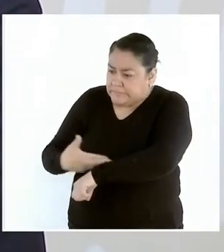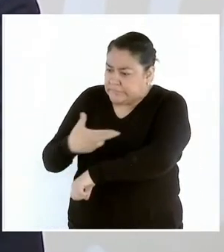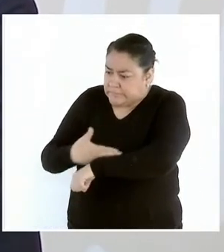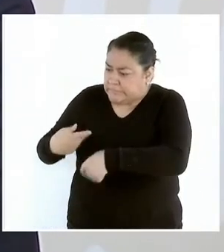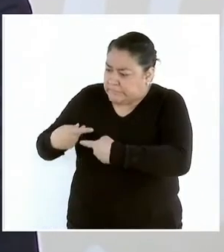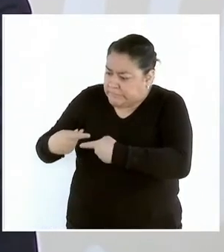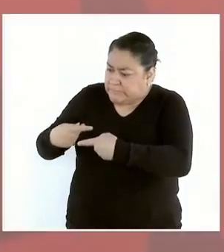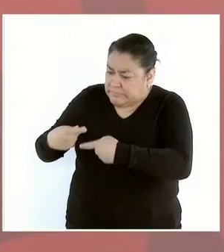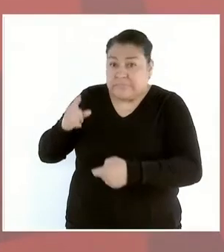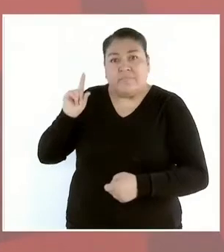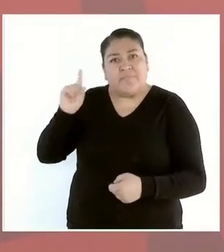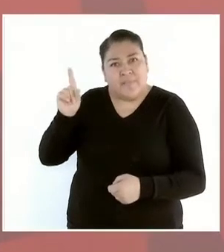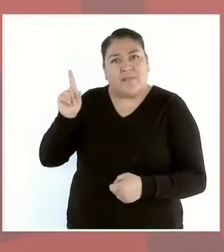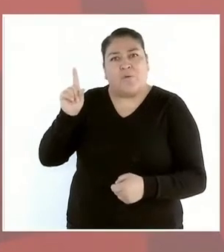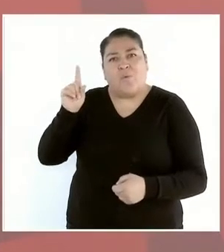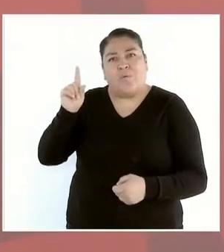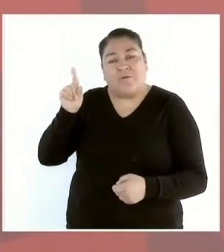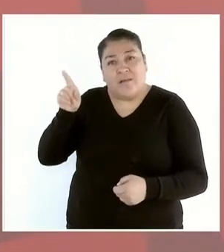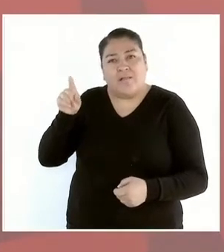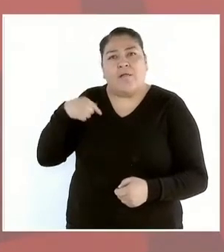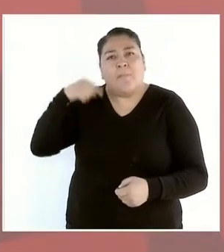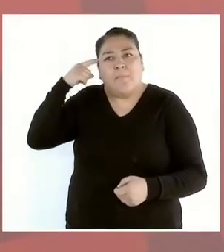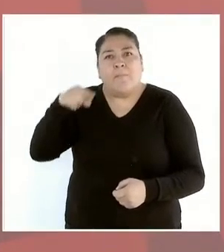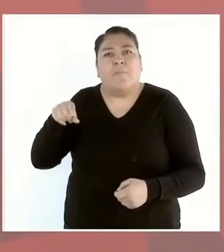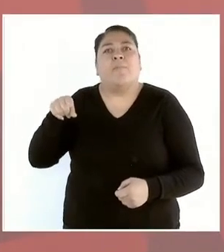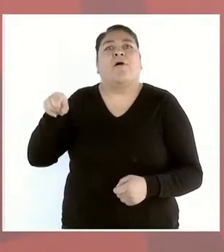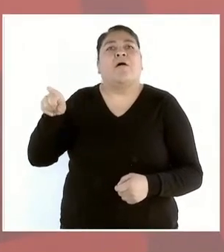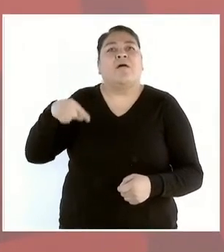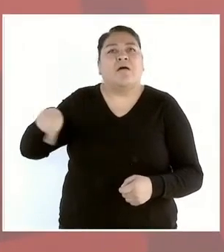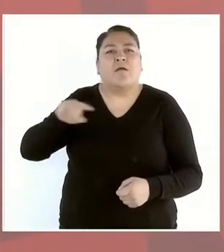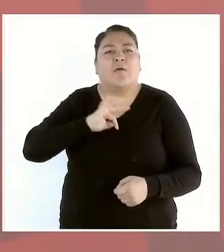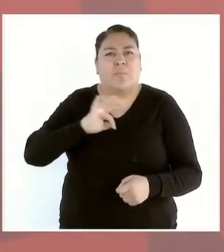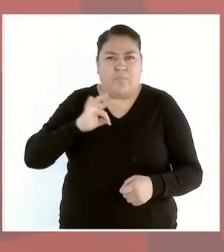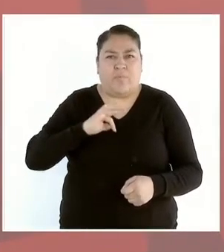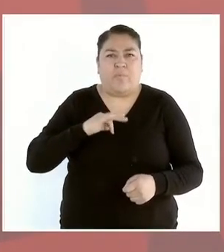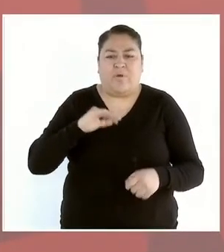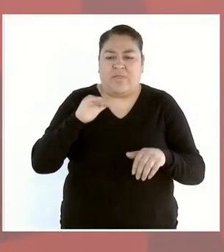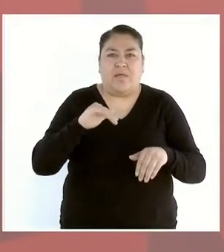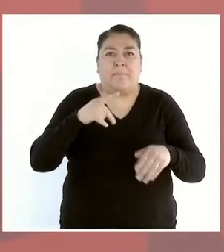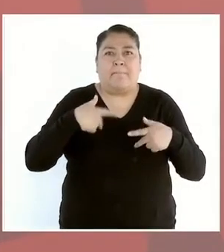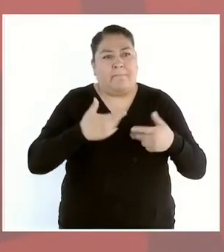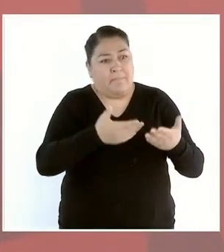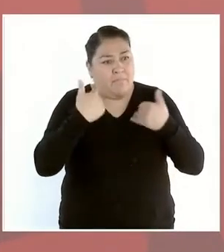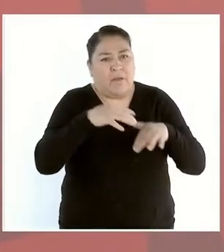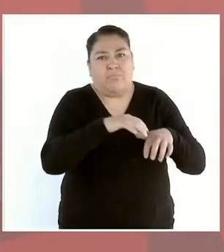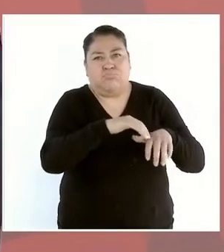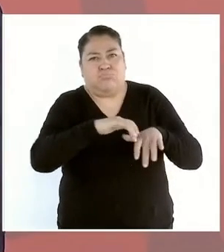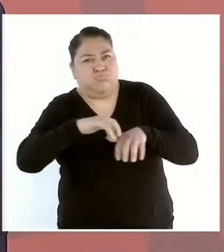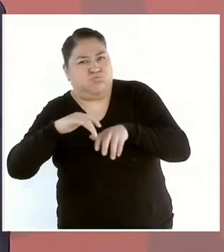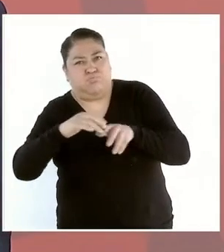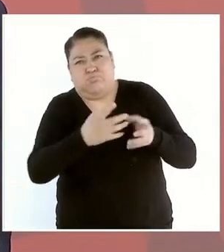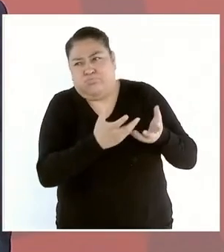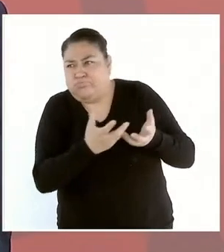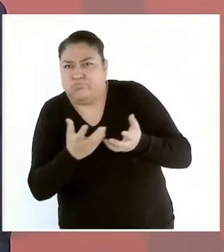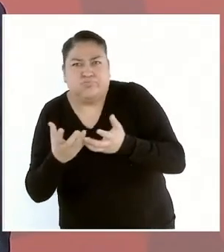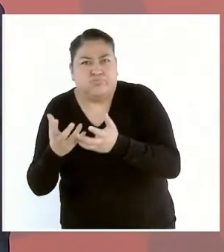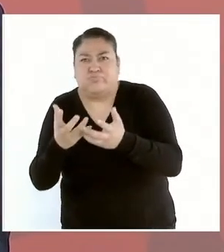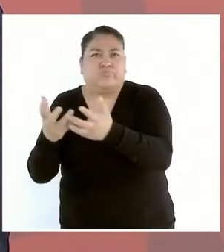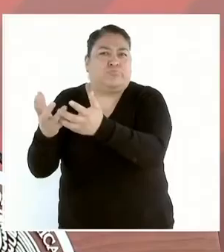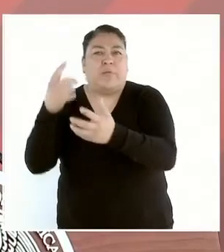preparar la retirada hacia el norte para mantener en alto la dignidad